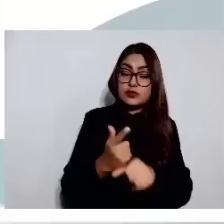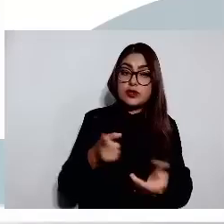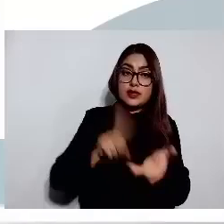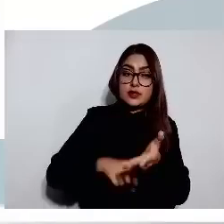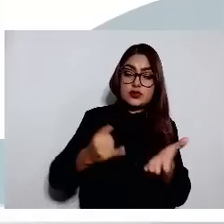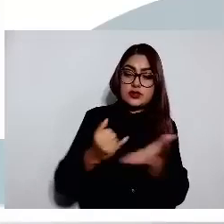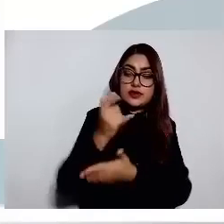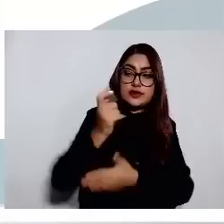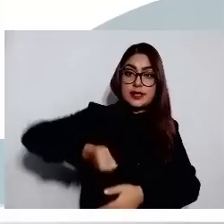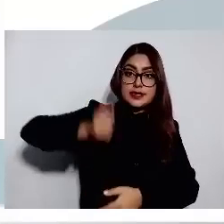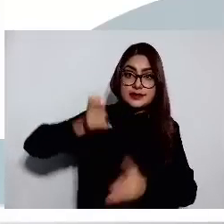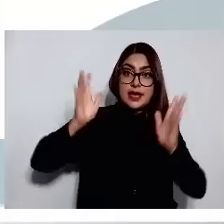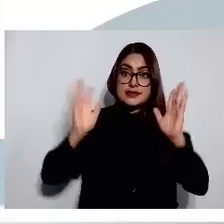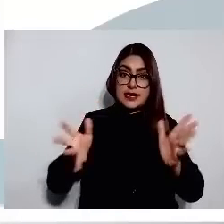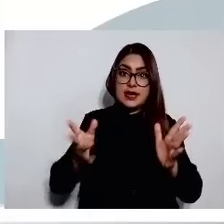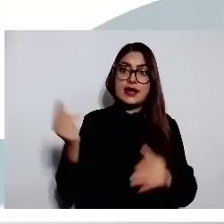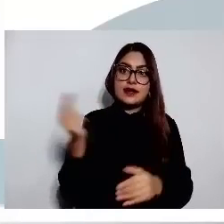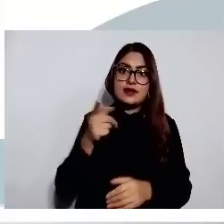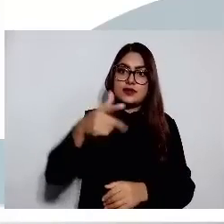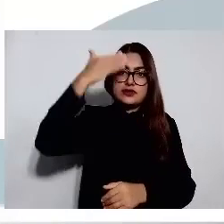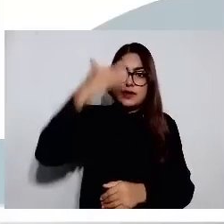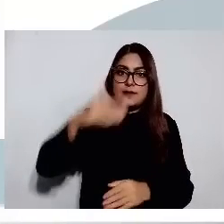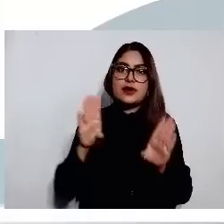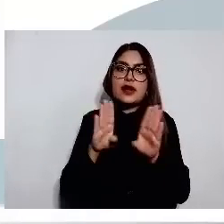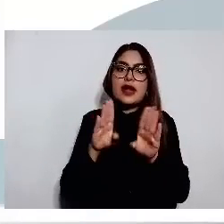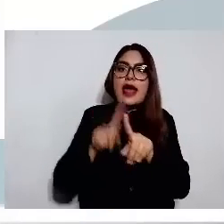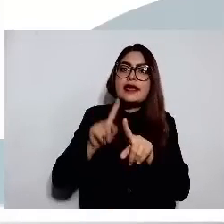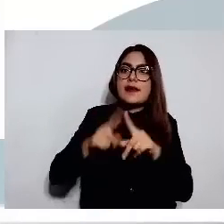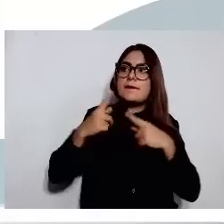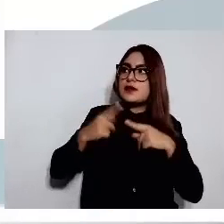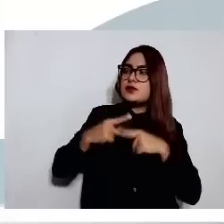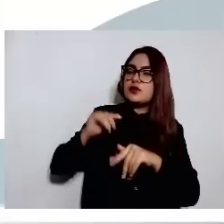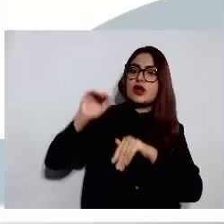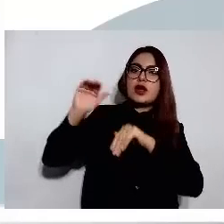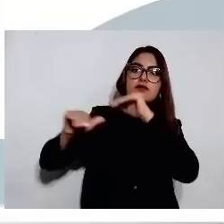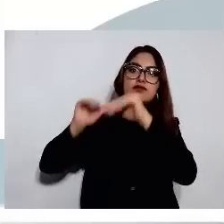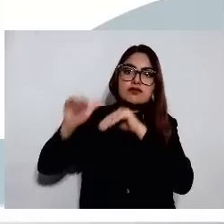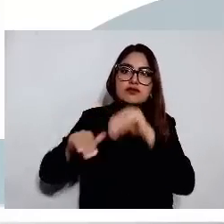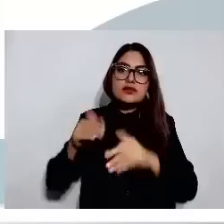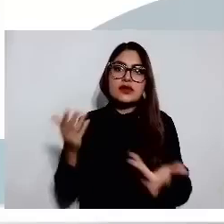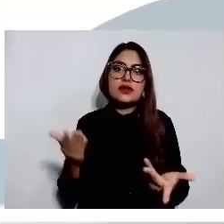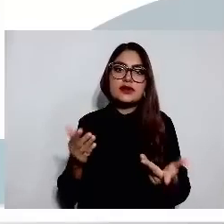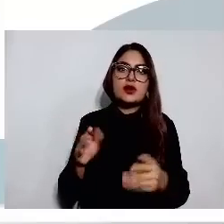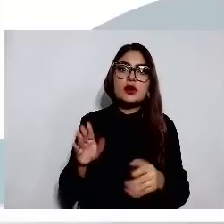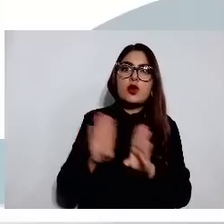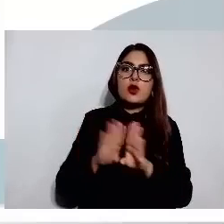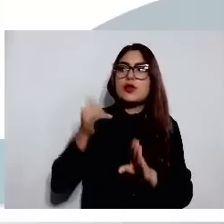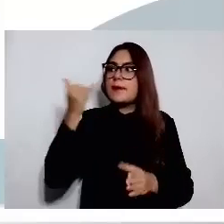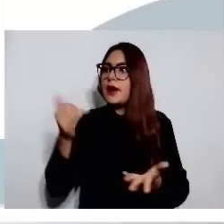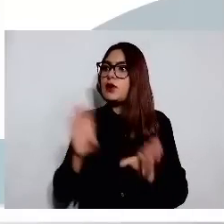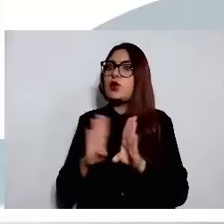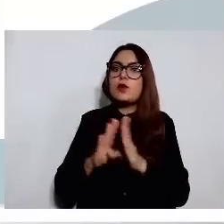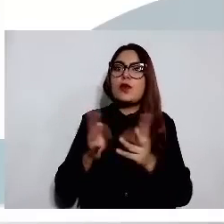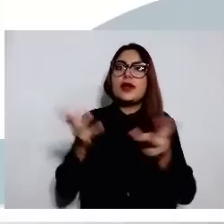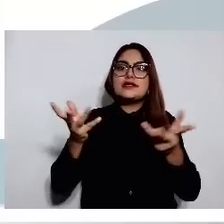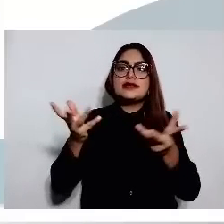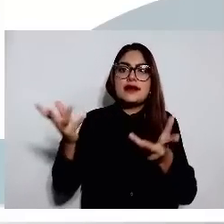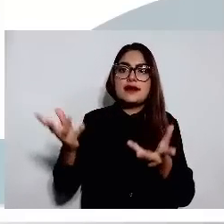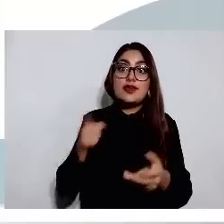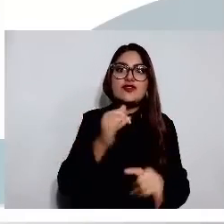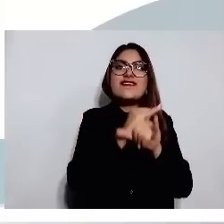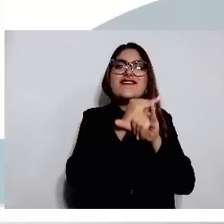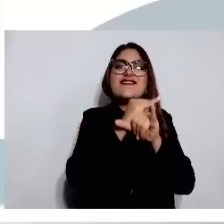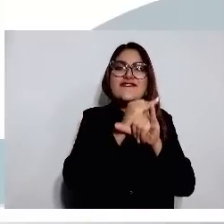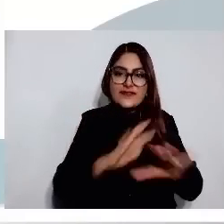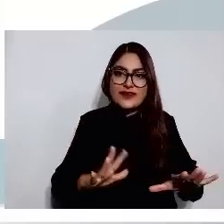saber con quién acudir si no se está cumpliendo, a quién llamar. Necesitas todo el tiempo información. Por eso es transversal al